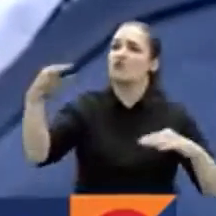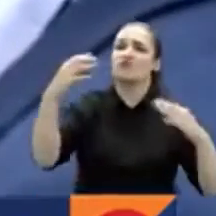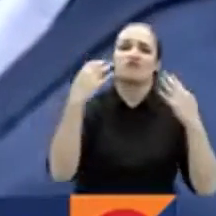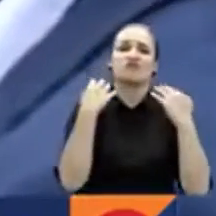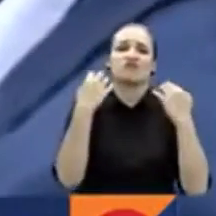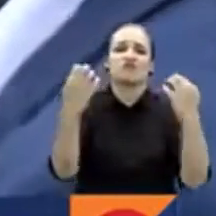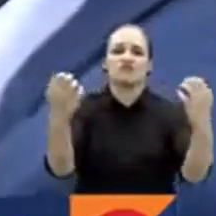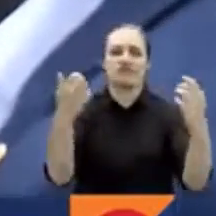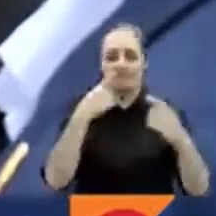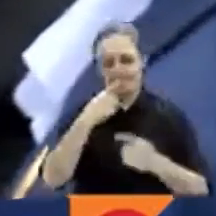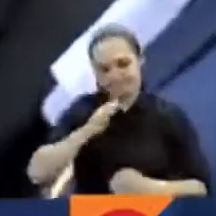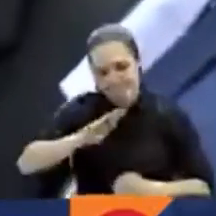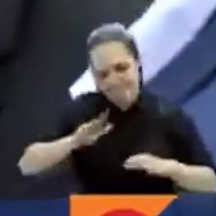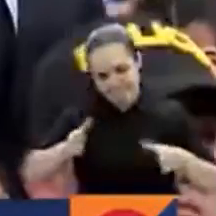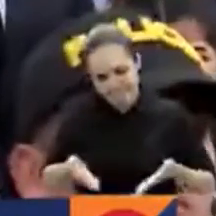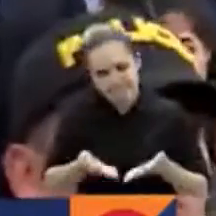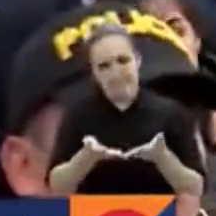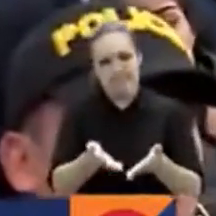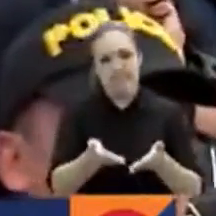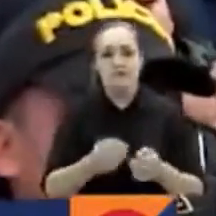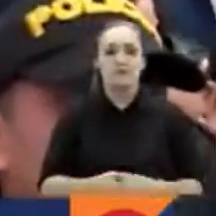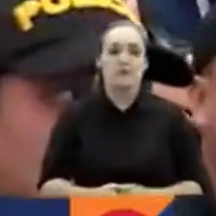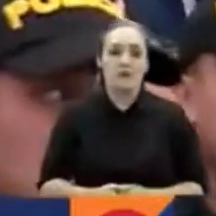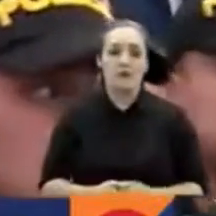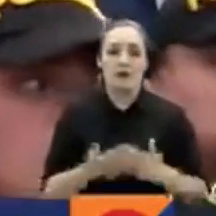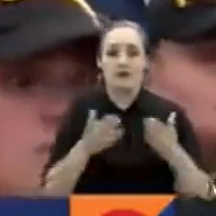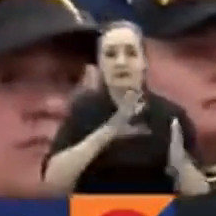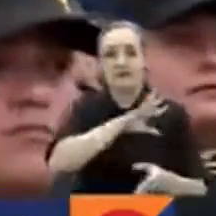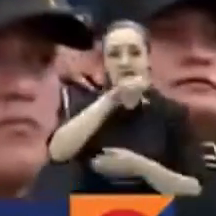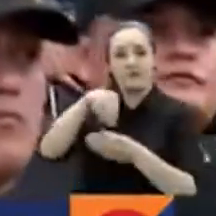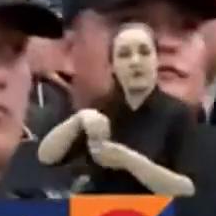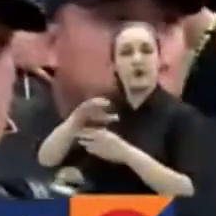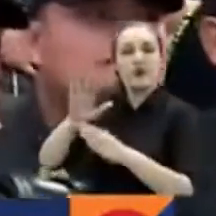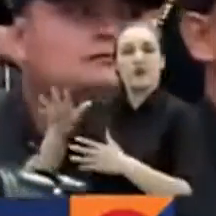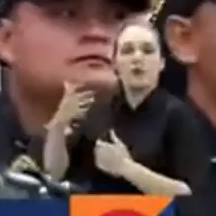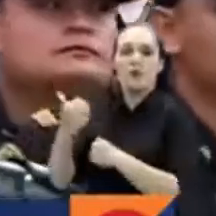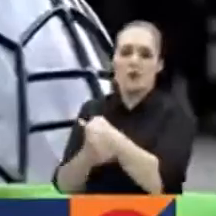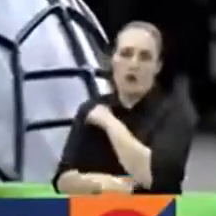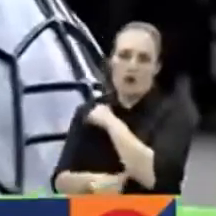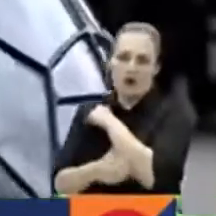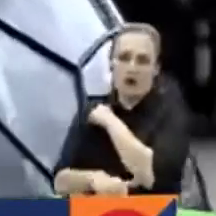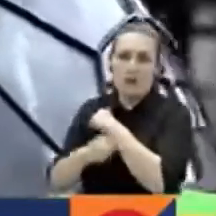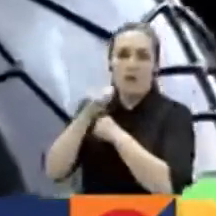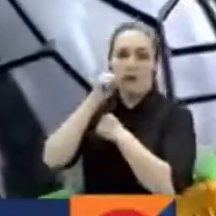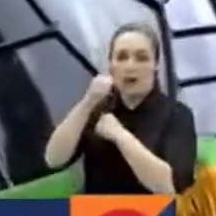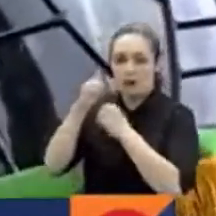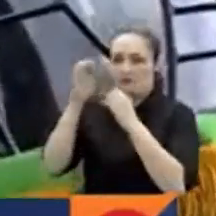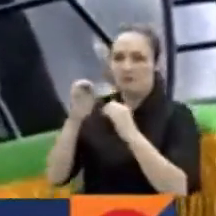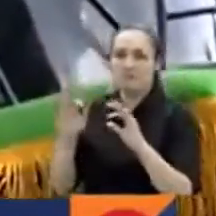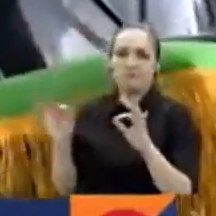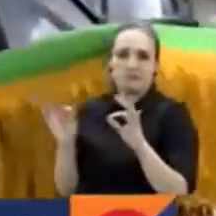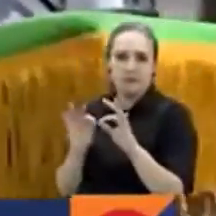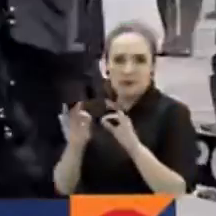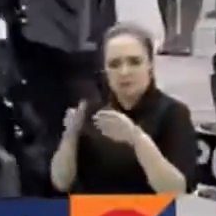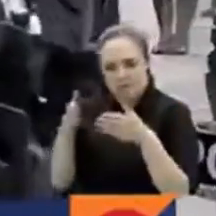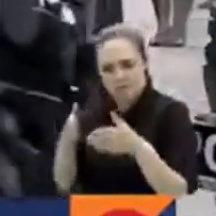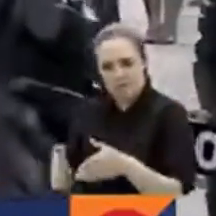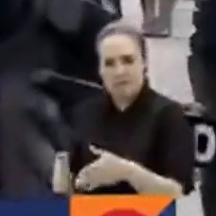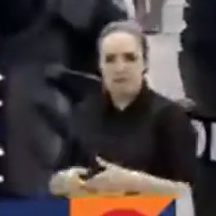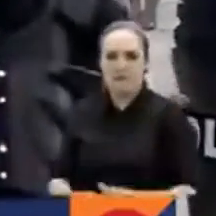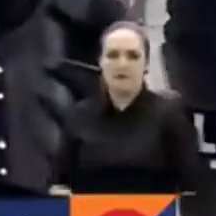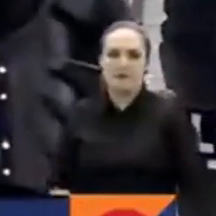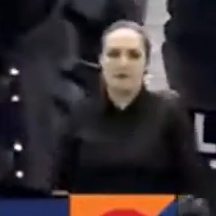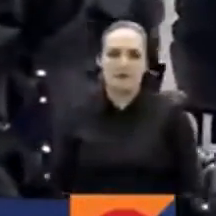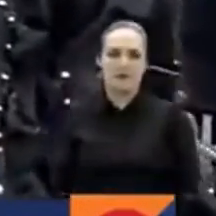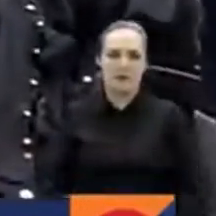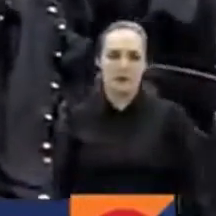pública lo despidieron. El cuerpo será trasladado a su tierra natal en Boyacá, en donde mañana se llevará a cabo el sepelio.